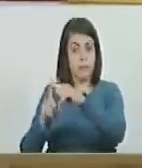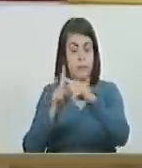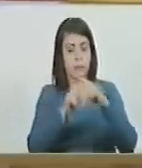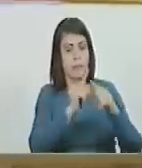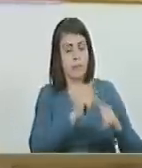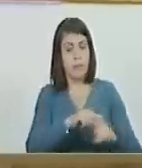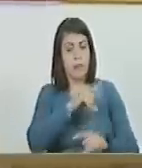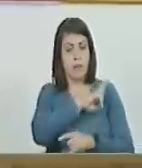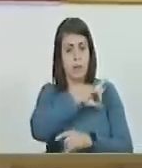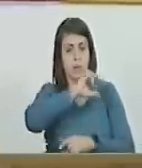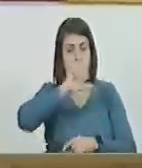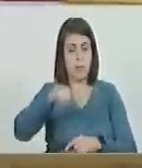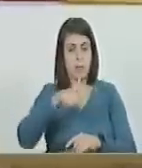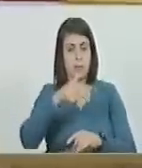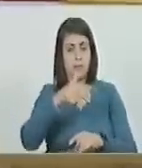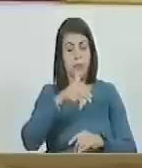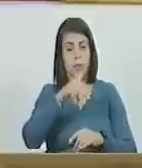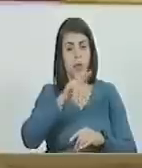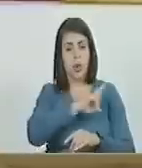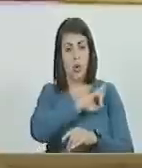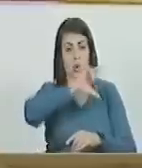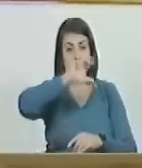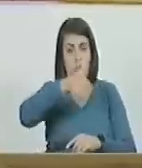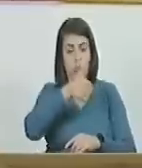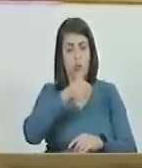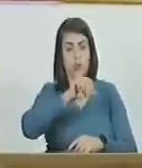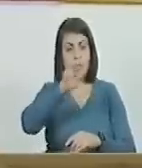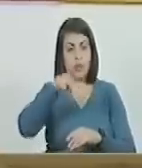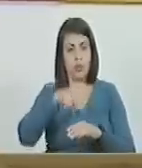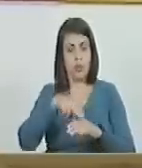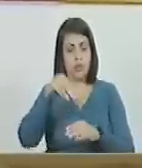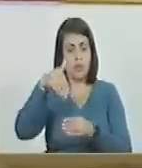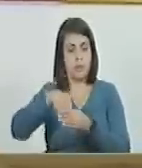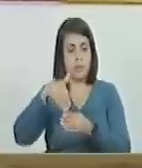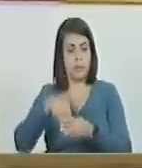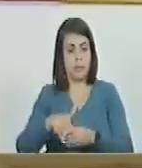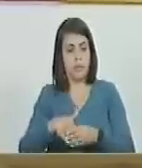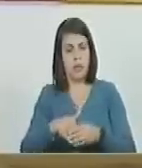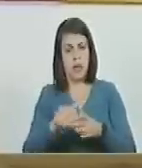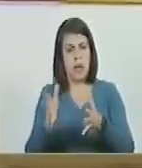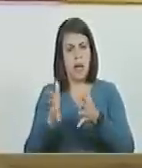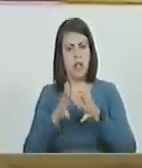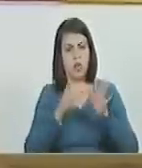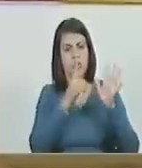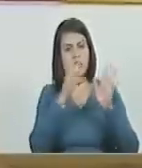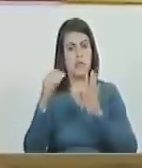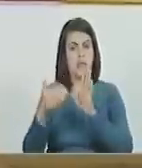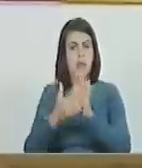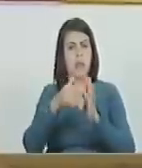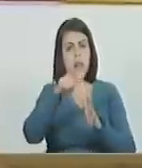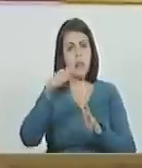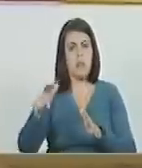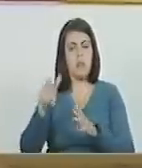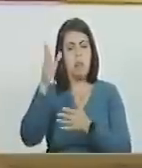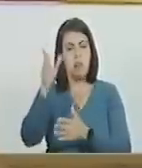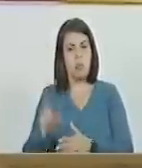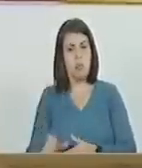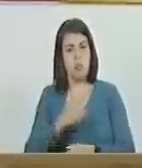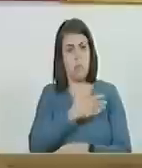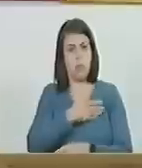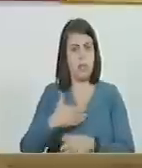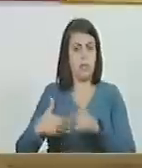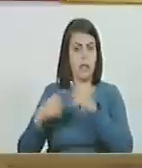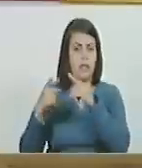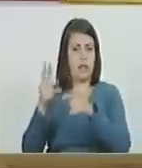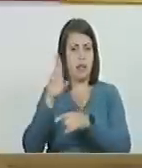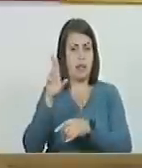la Junta Nacional Electoral y al final lo dejaron ganar como por 60.000 votos al pobre señor, y fue después llamado presidente